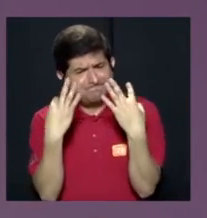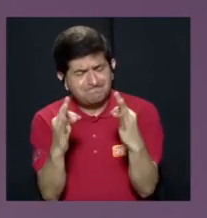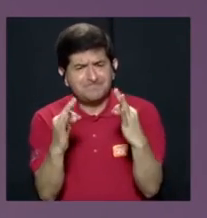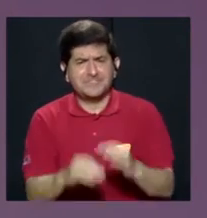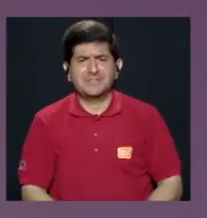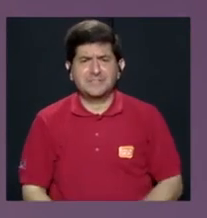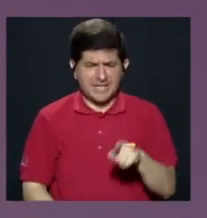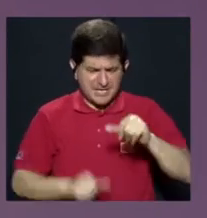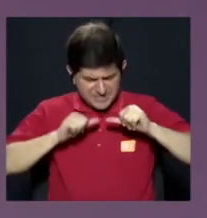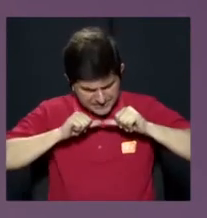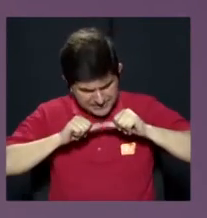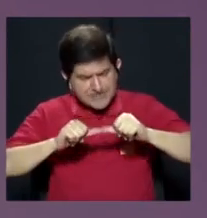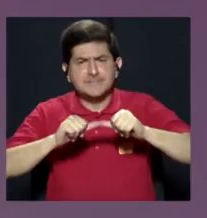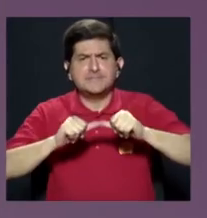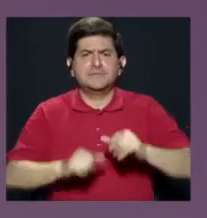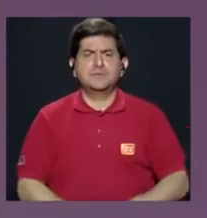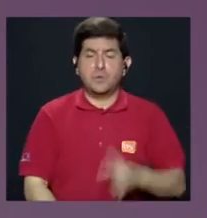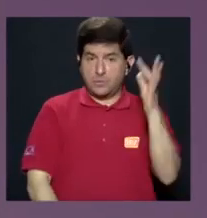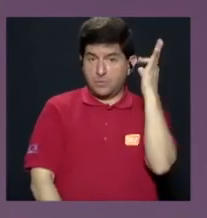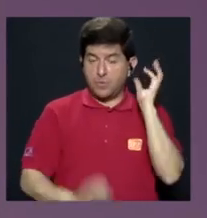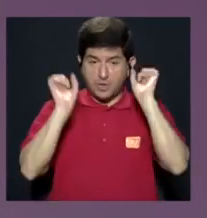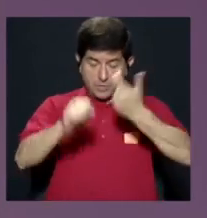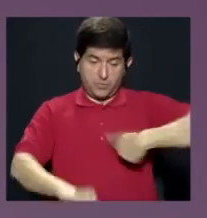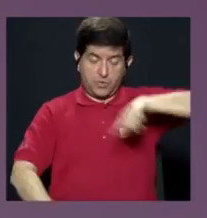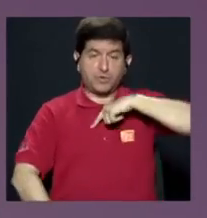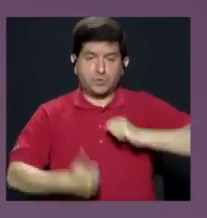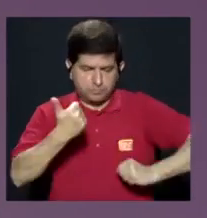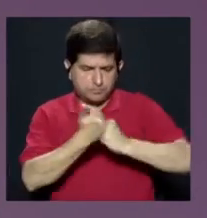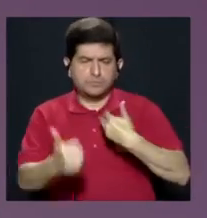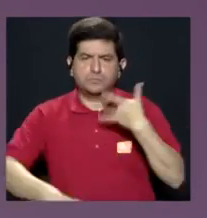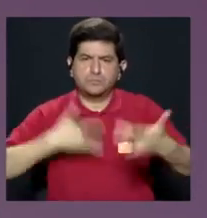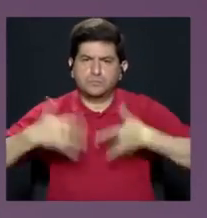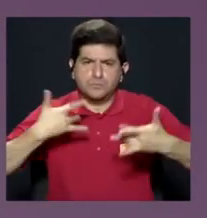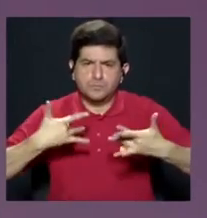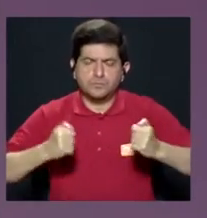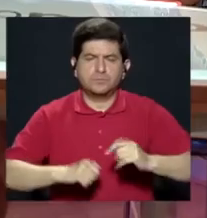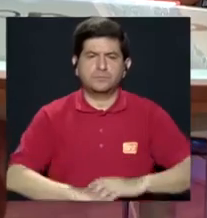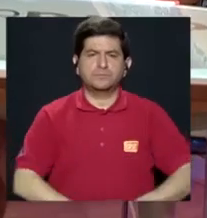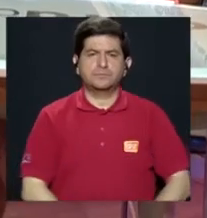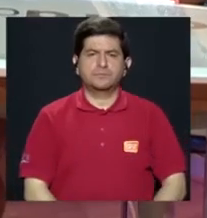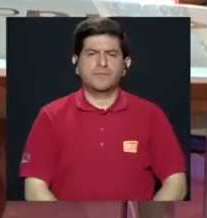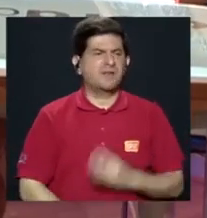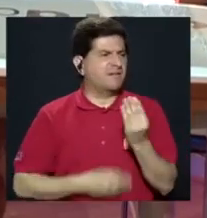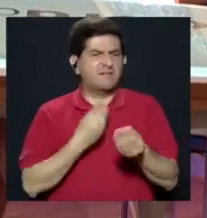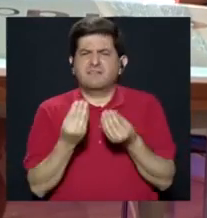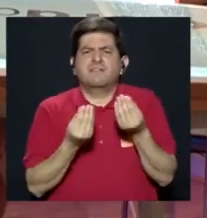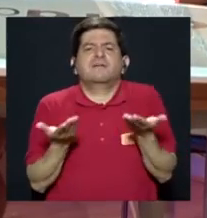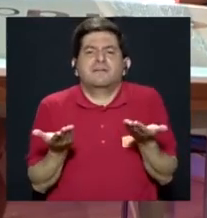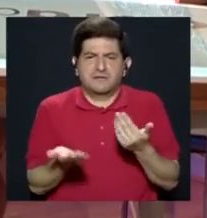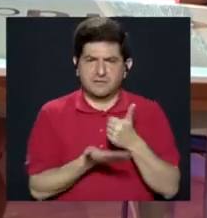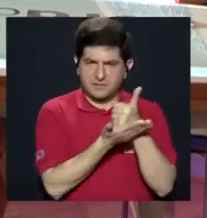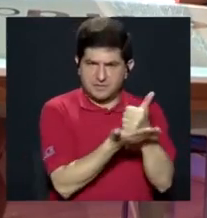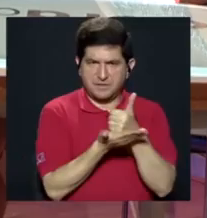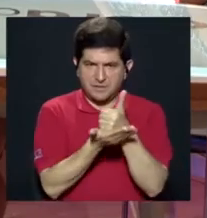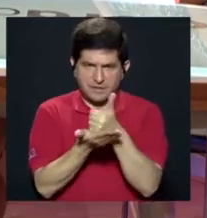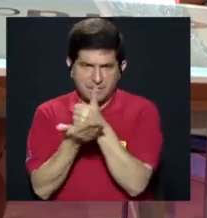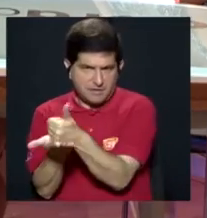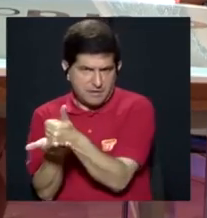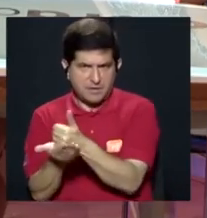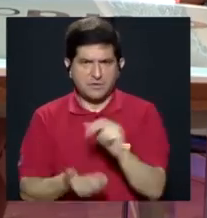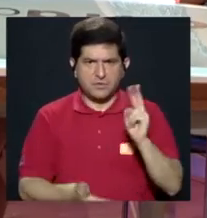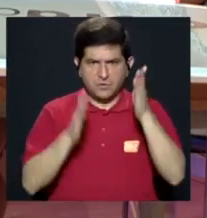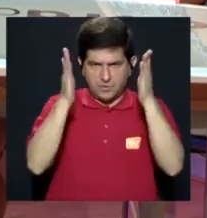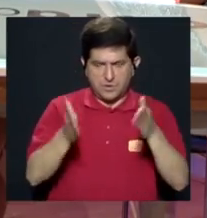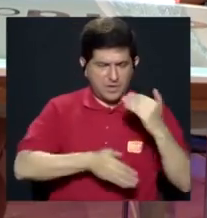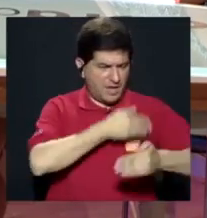metido un poquito de fuerza para que las mujeres pues nos sintamos apoyadas. ¿Qué hacen para ayudar a las